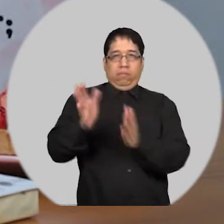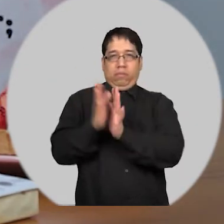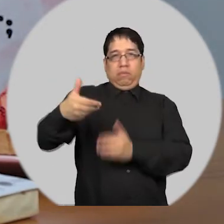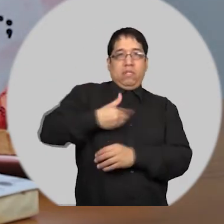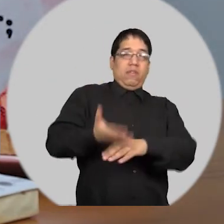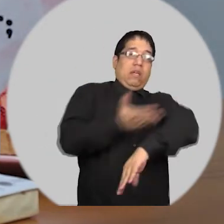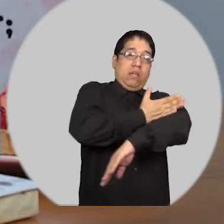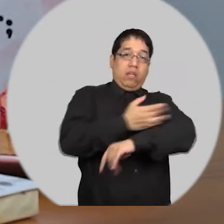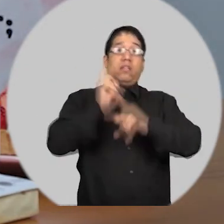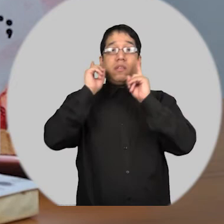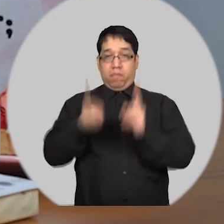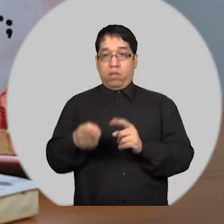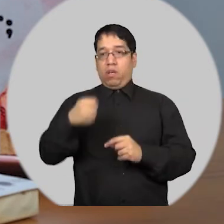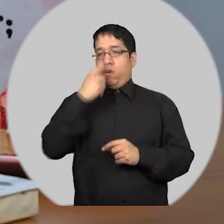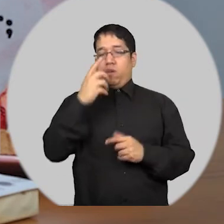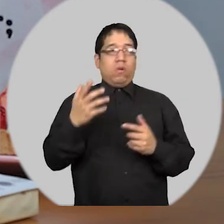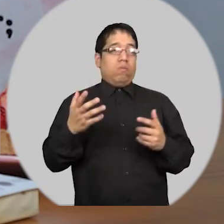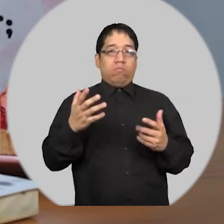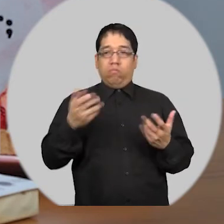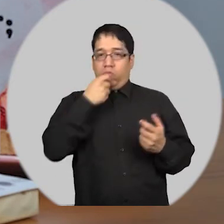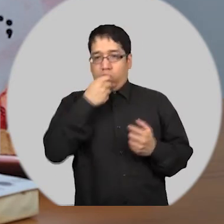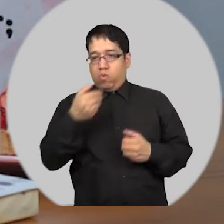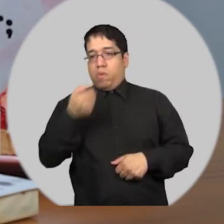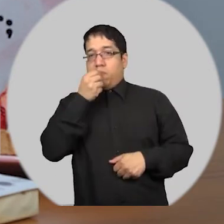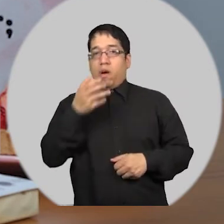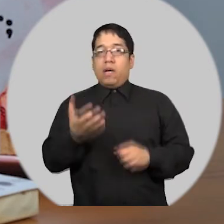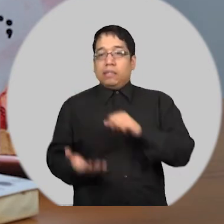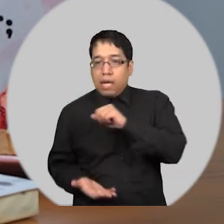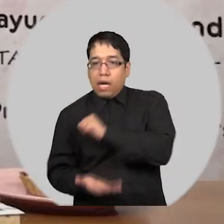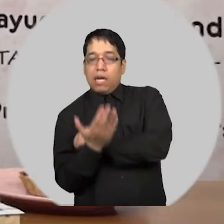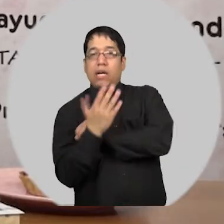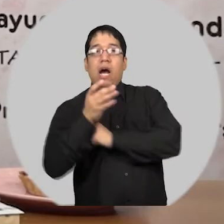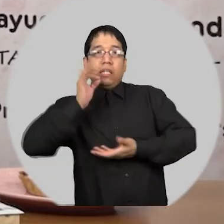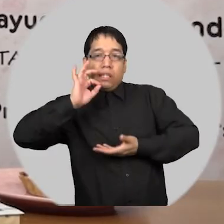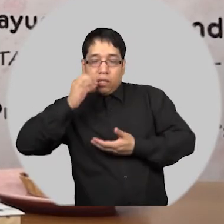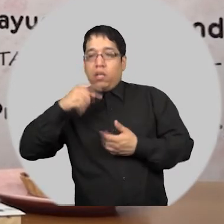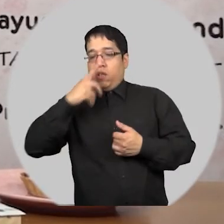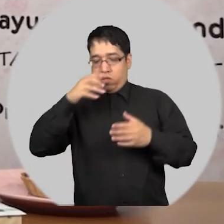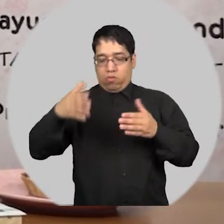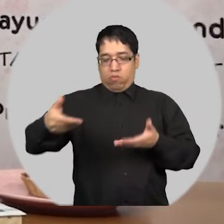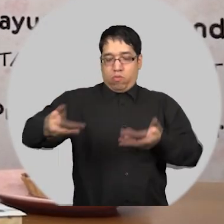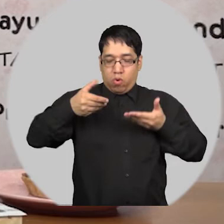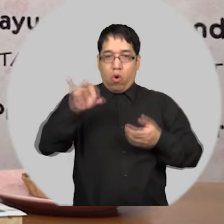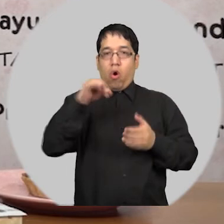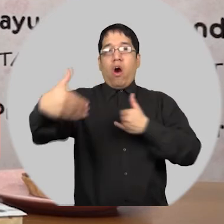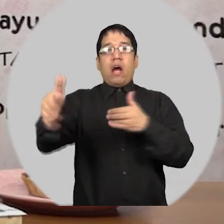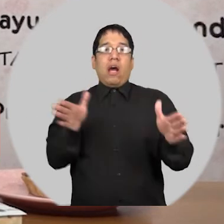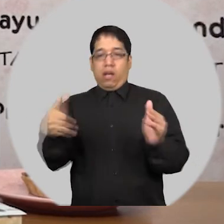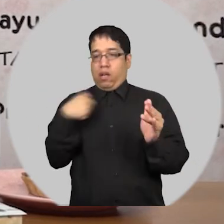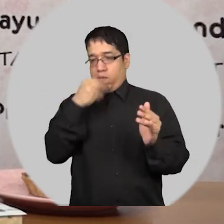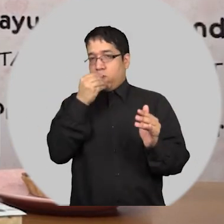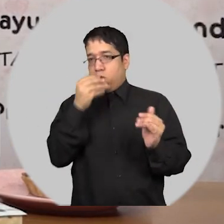es importante contarte que tenemos todo lo que es bandejas de desayuno y cajas, en este caso, para salir un poco de